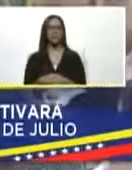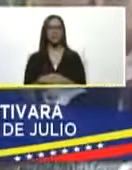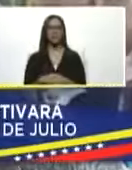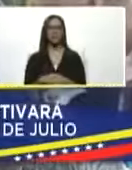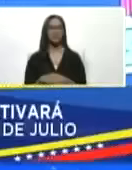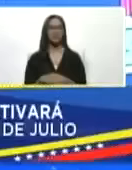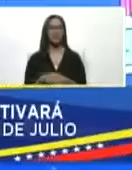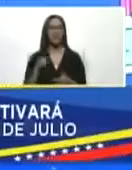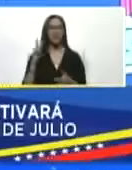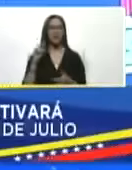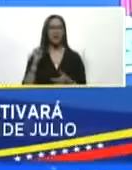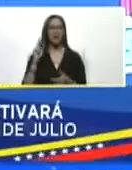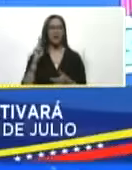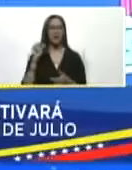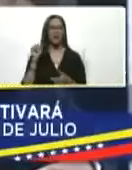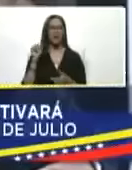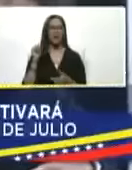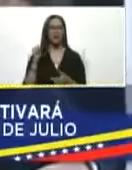Vanessa